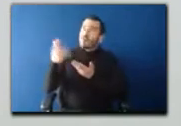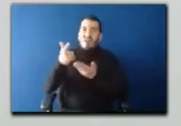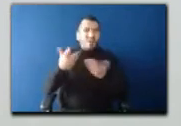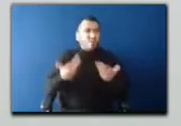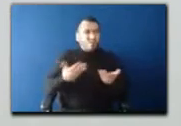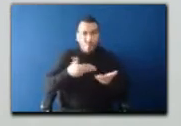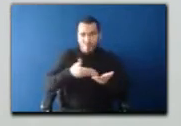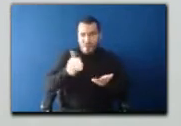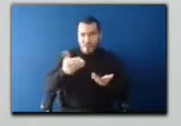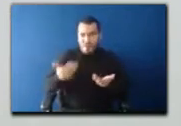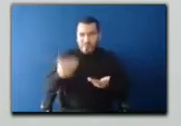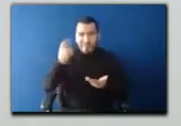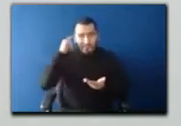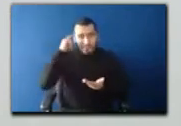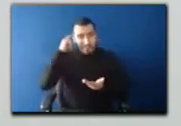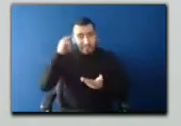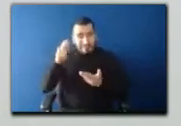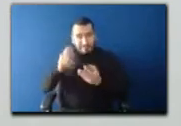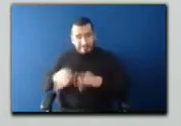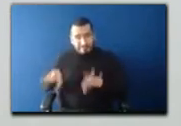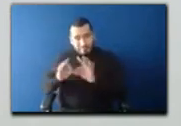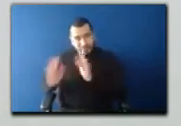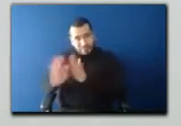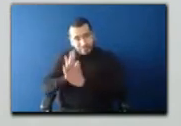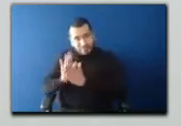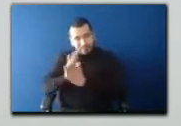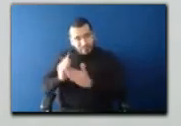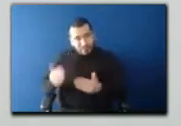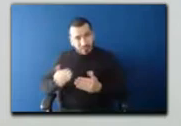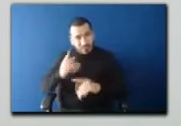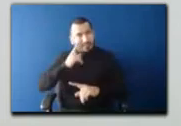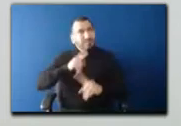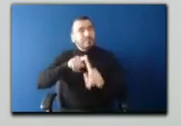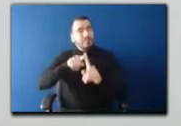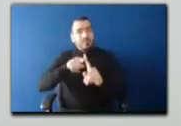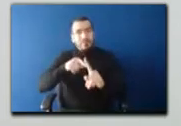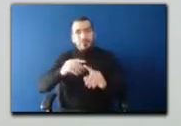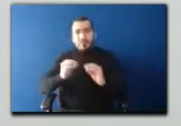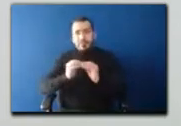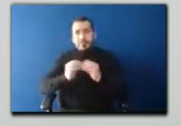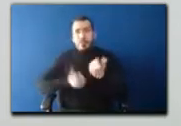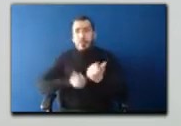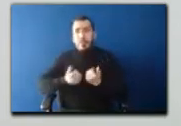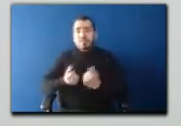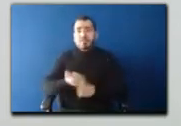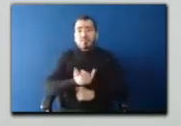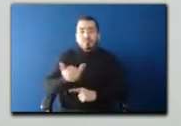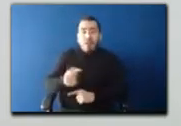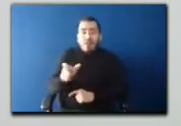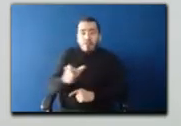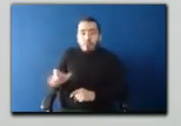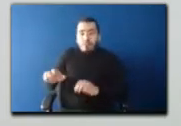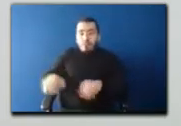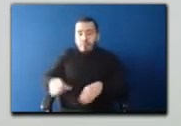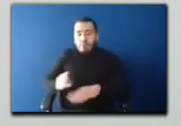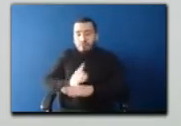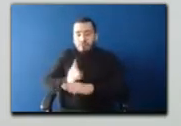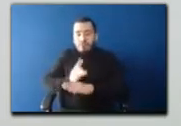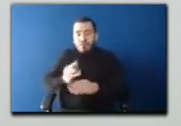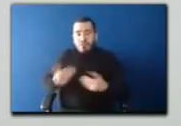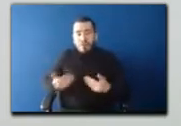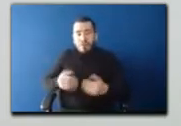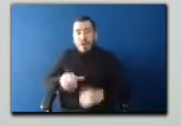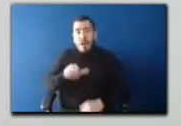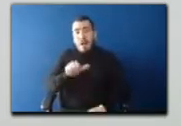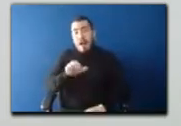es fundamental para poder generar datos que las demás personas puedan desarrollar a través de unas APIs,